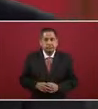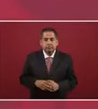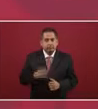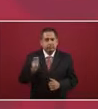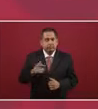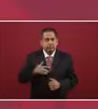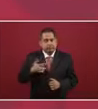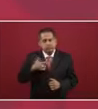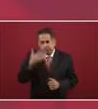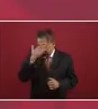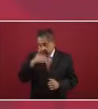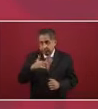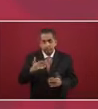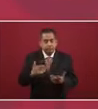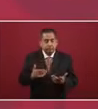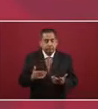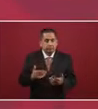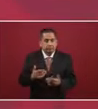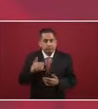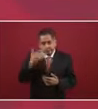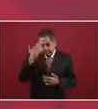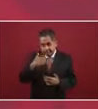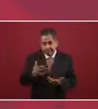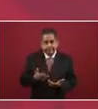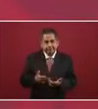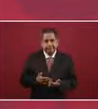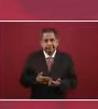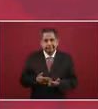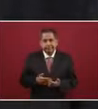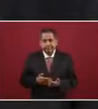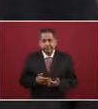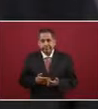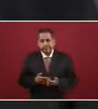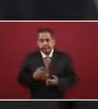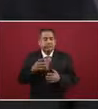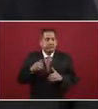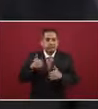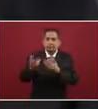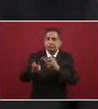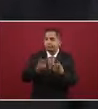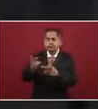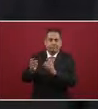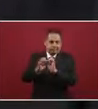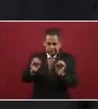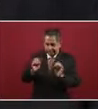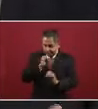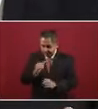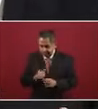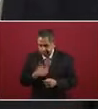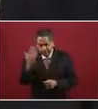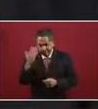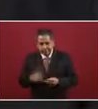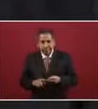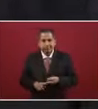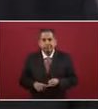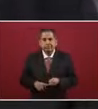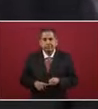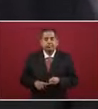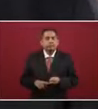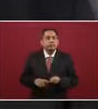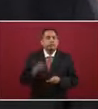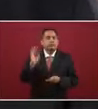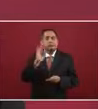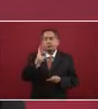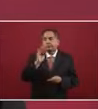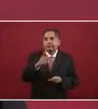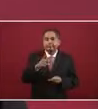Entonces, yo sé, pues, que no se consultó a la gente, que se impusieron las